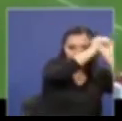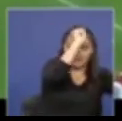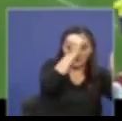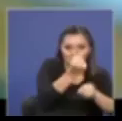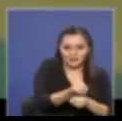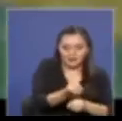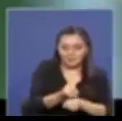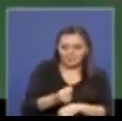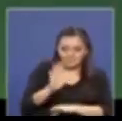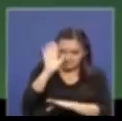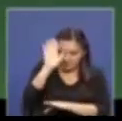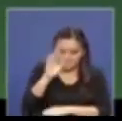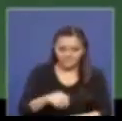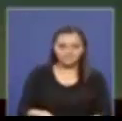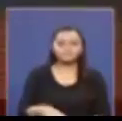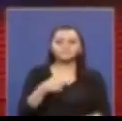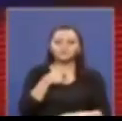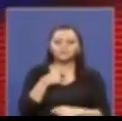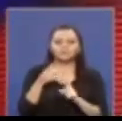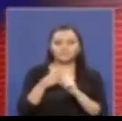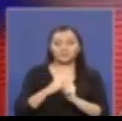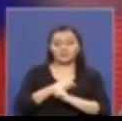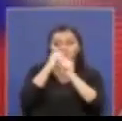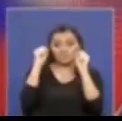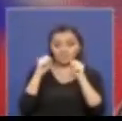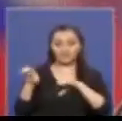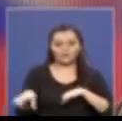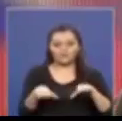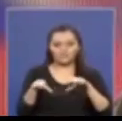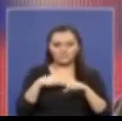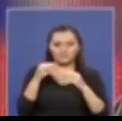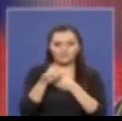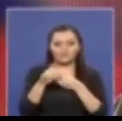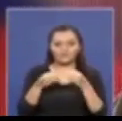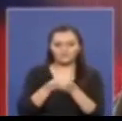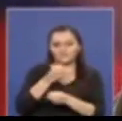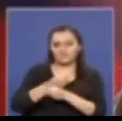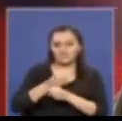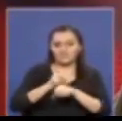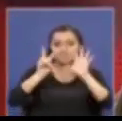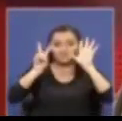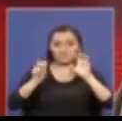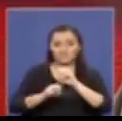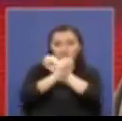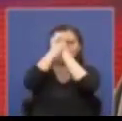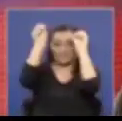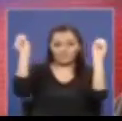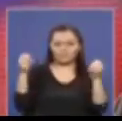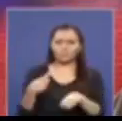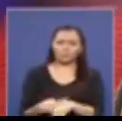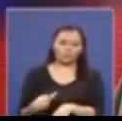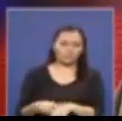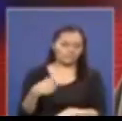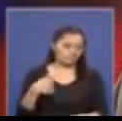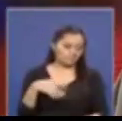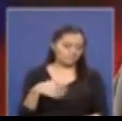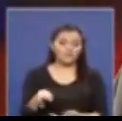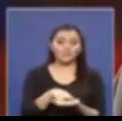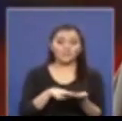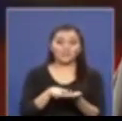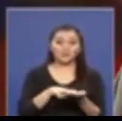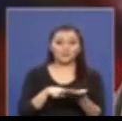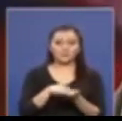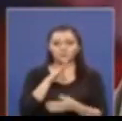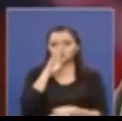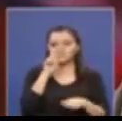que dejar tiempo libre para verlo. Actividades de despacho de las 7:30. Este día fue durísimo también, ¿no? Es la reunión más